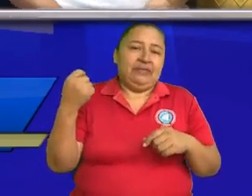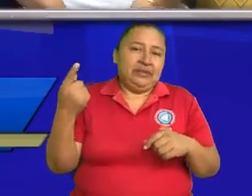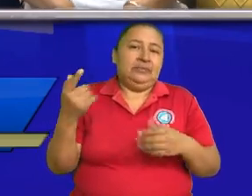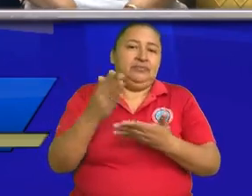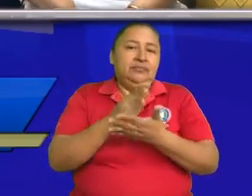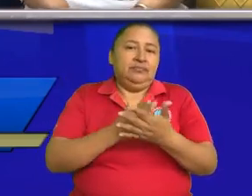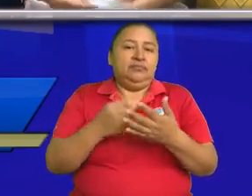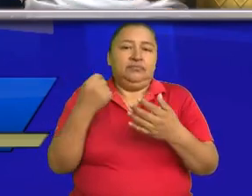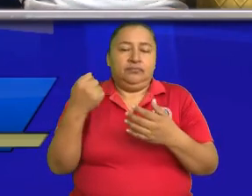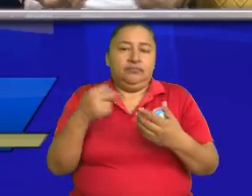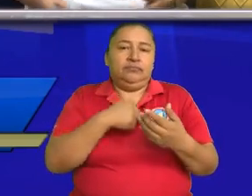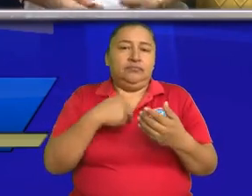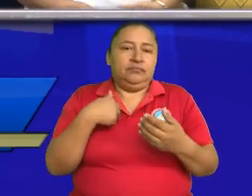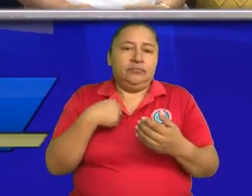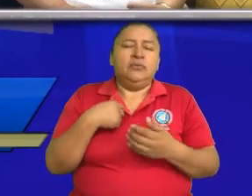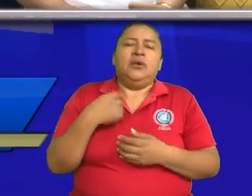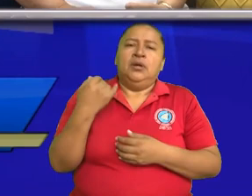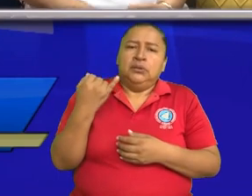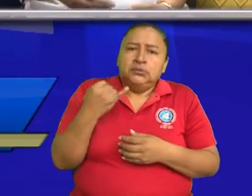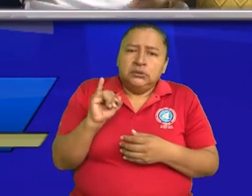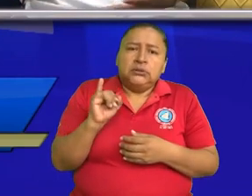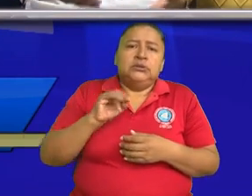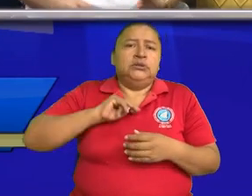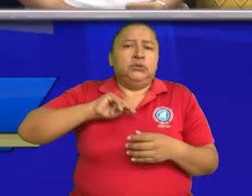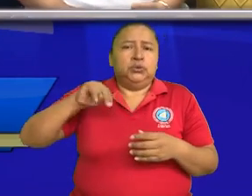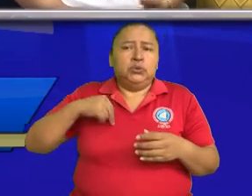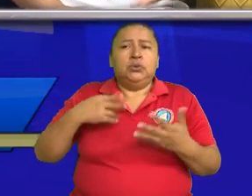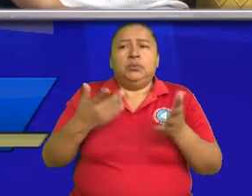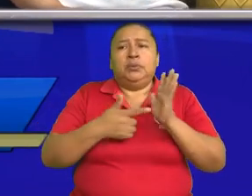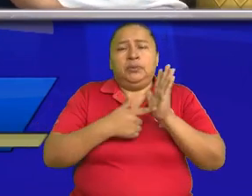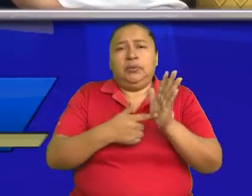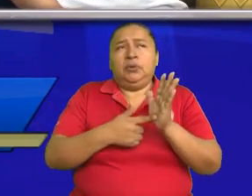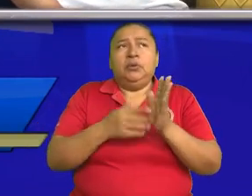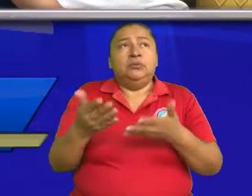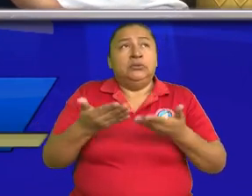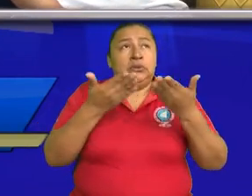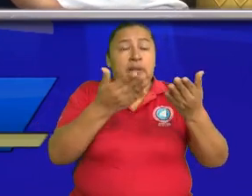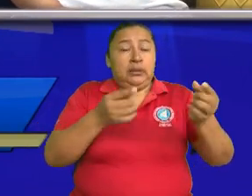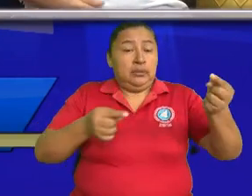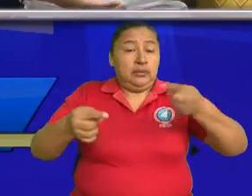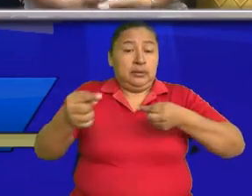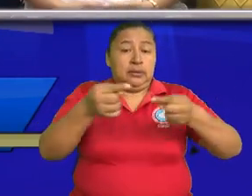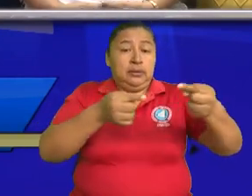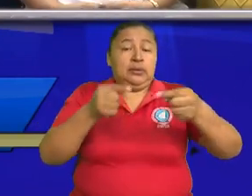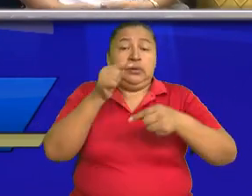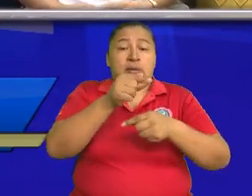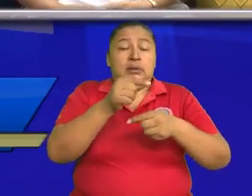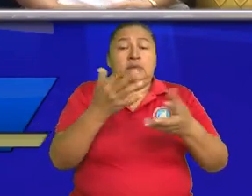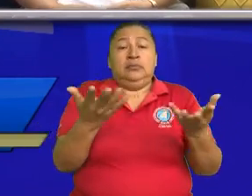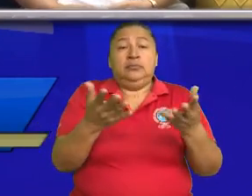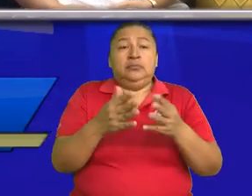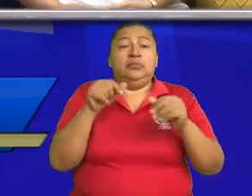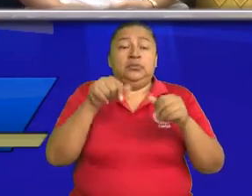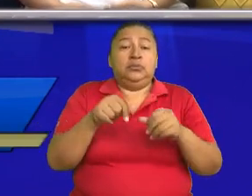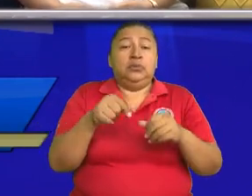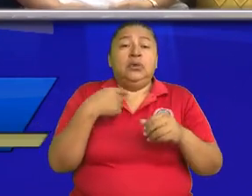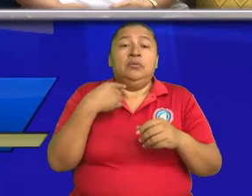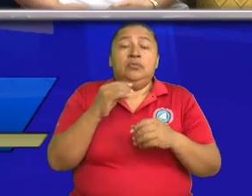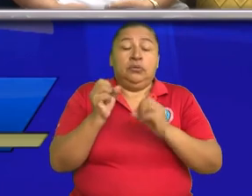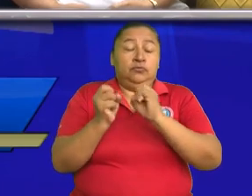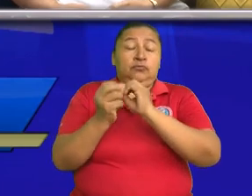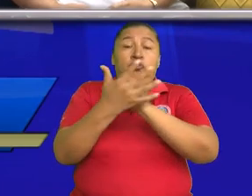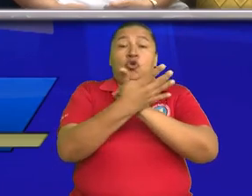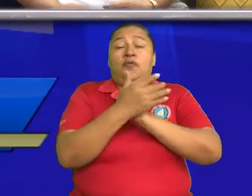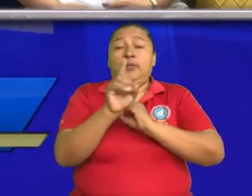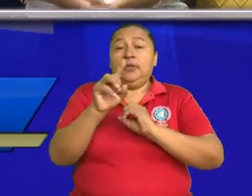las condiciones. Sí, nosotros no, cuando se da esta estrategia de enfrentar el